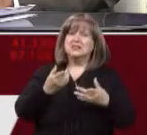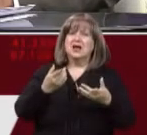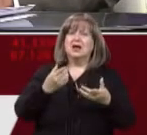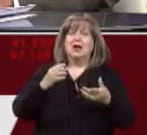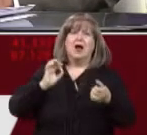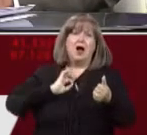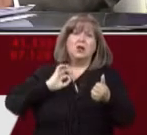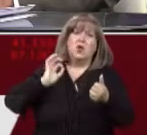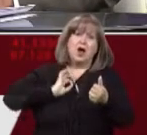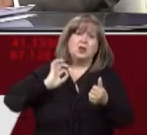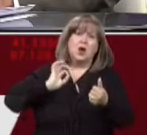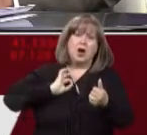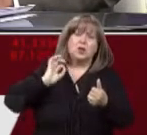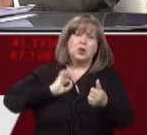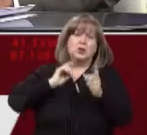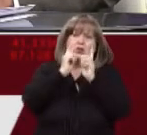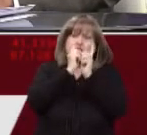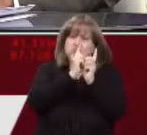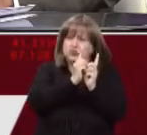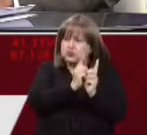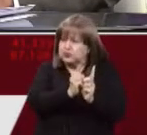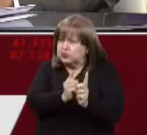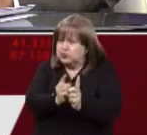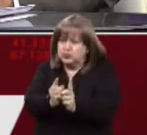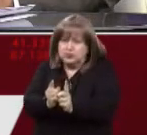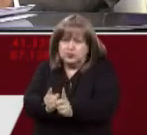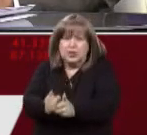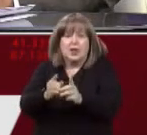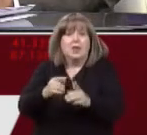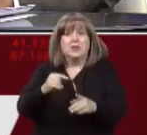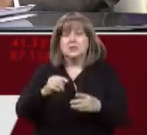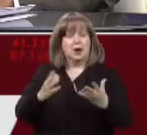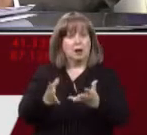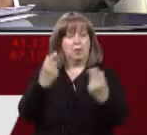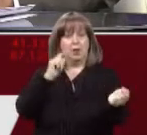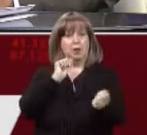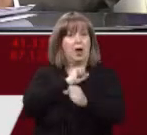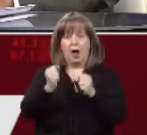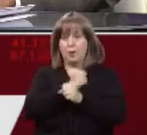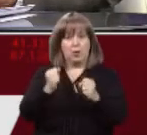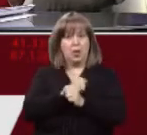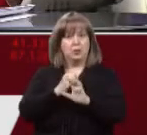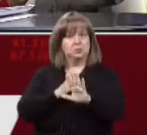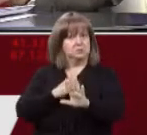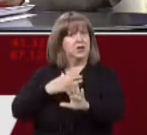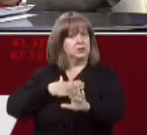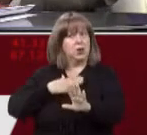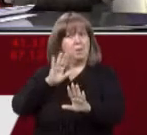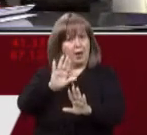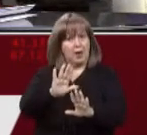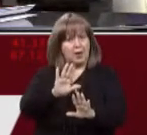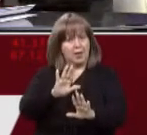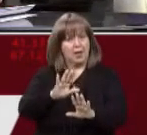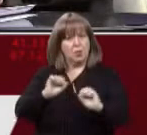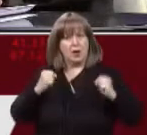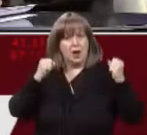sentido pretender que de una semana a otra, casi como a libro cerrado, esto se apruebe o no se apruebe. Por lo tanto, yo digo, no hay que tener